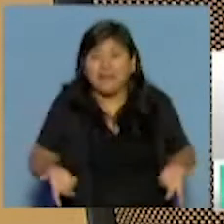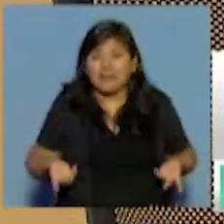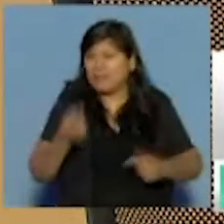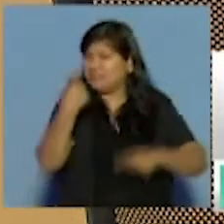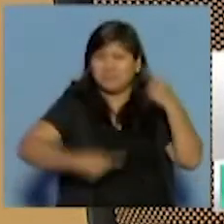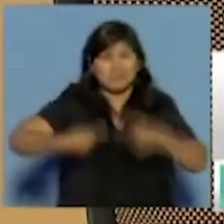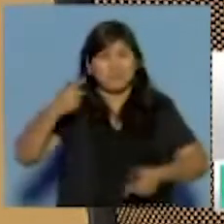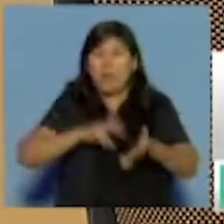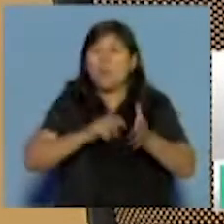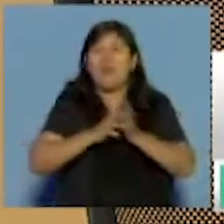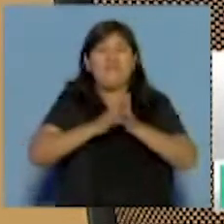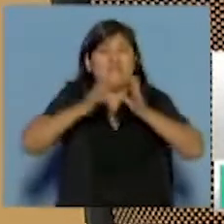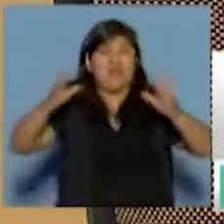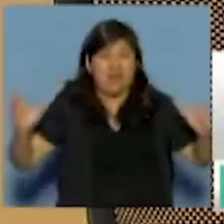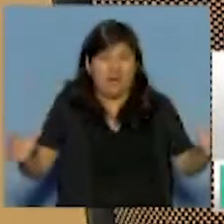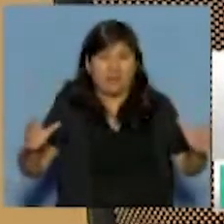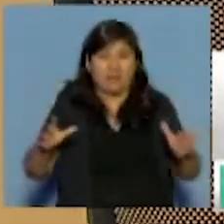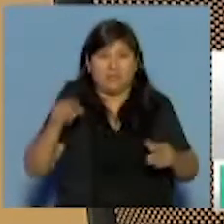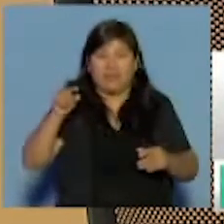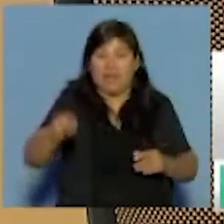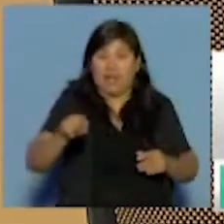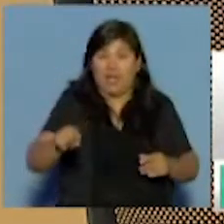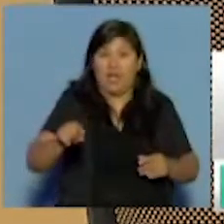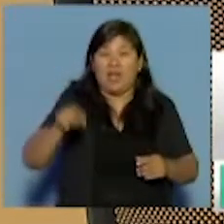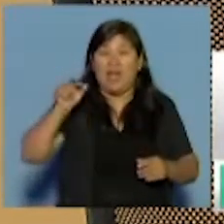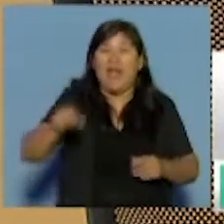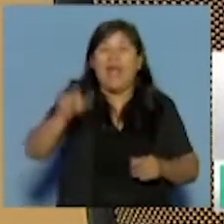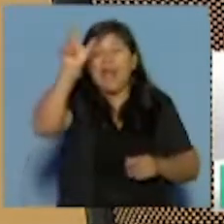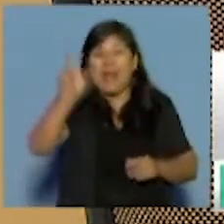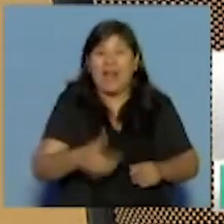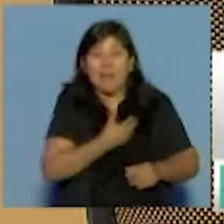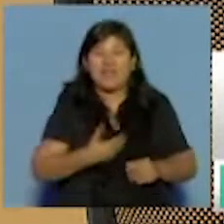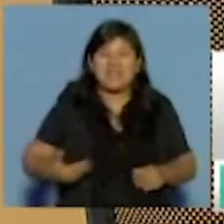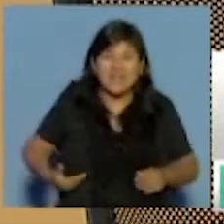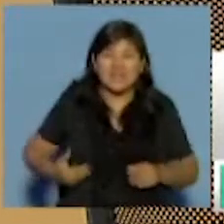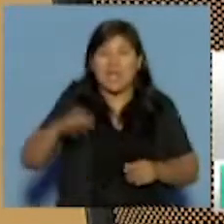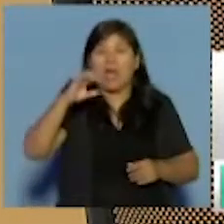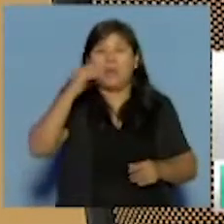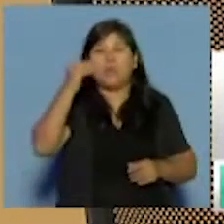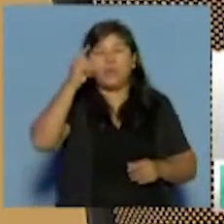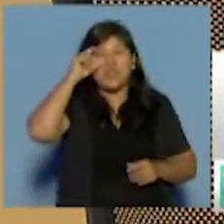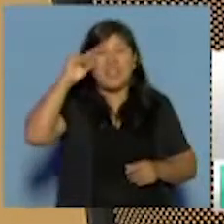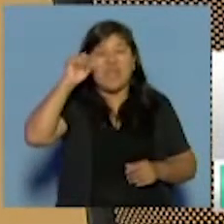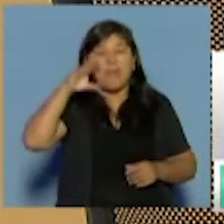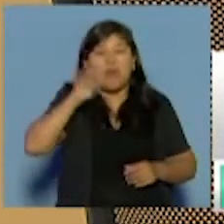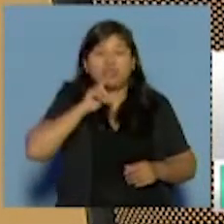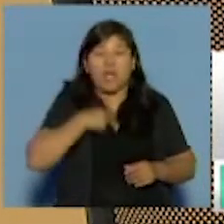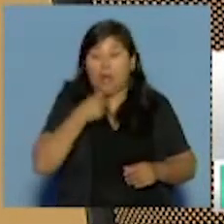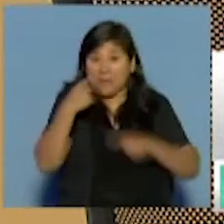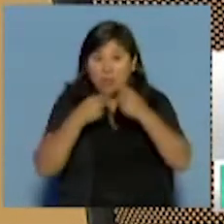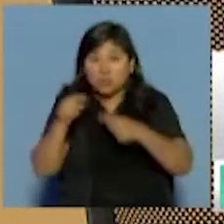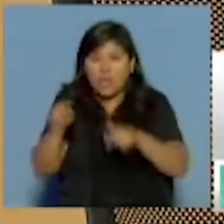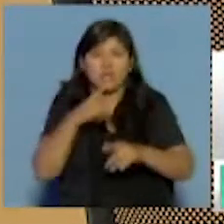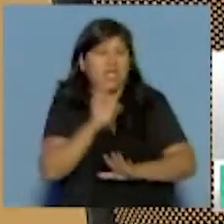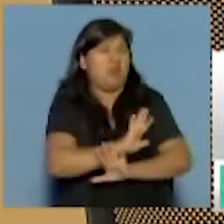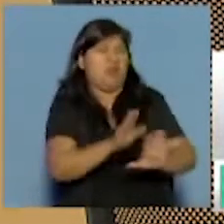uno le pregunta dice no se preocupe más todo bien va todo bien sí y bueno pero disculpe pero qué vamos a hacer con todo esto así que creo que